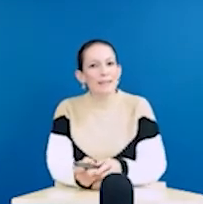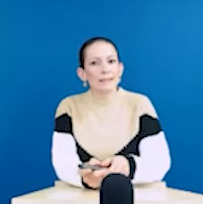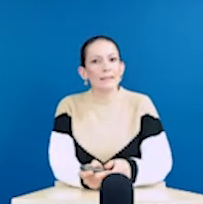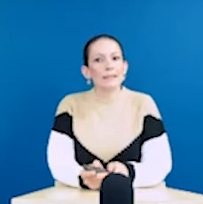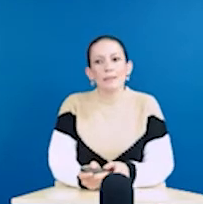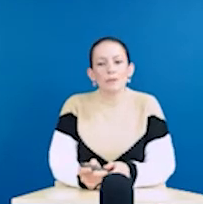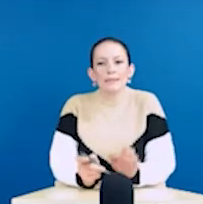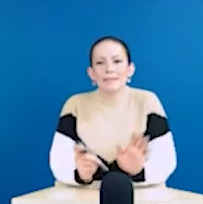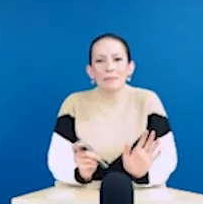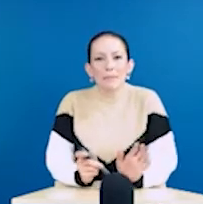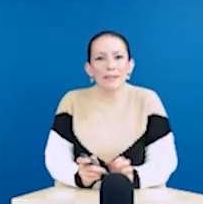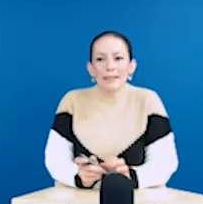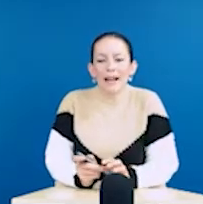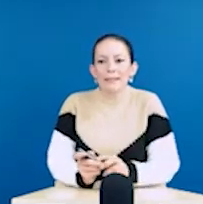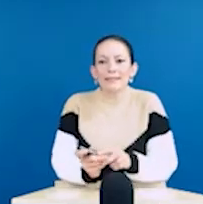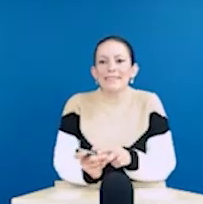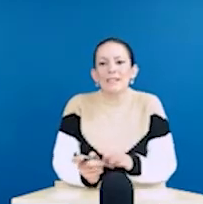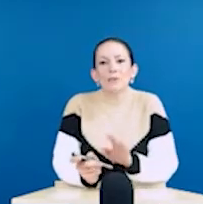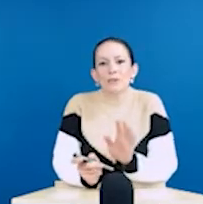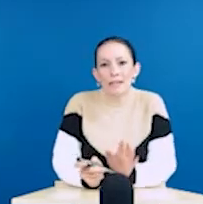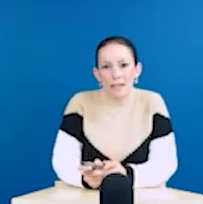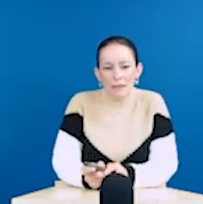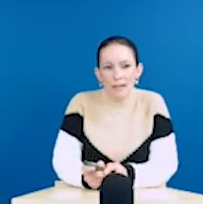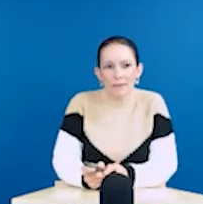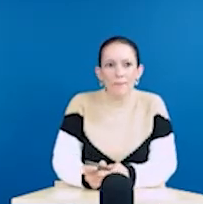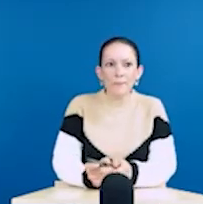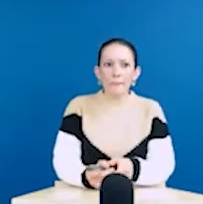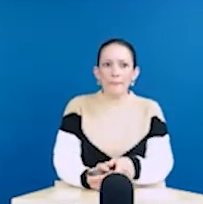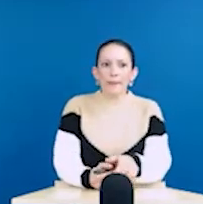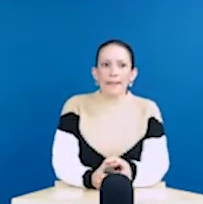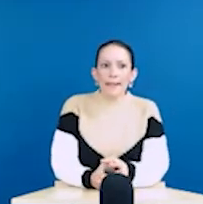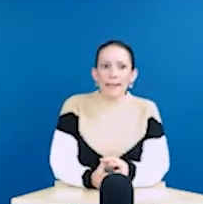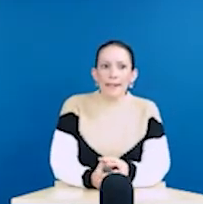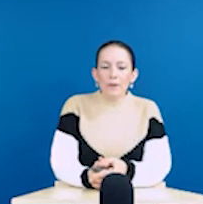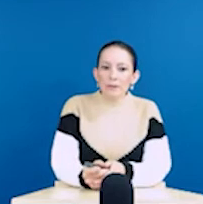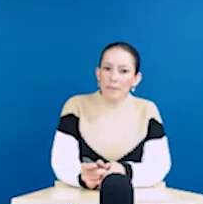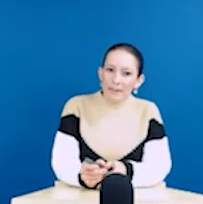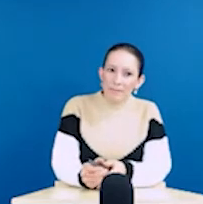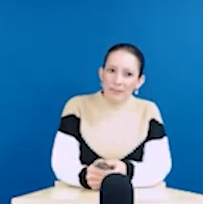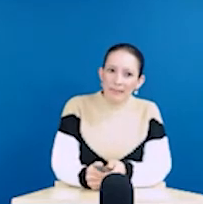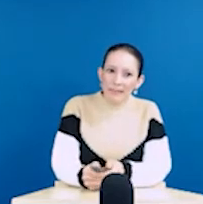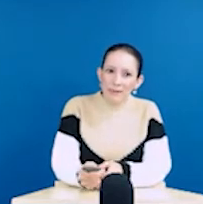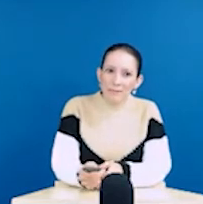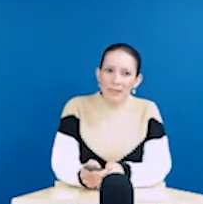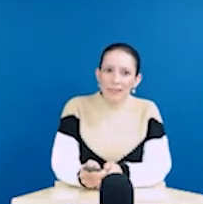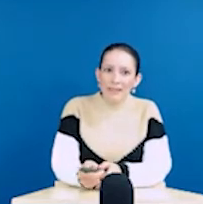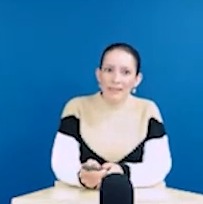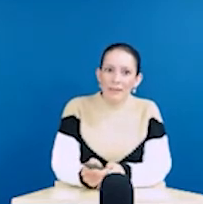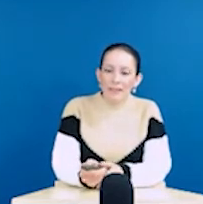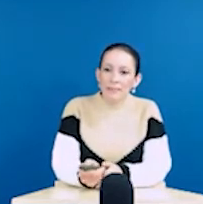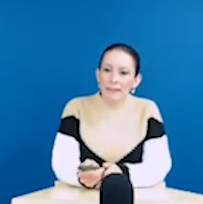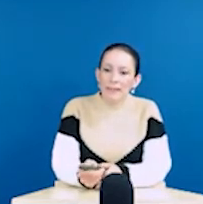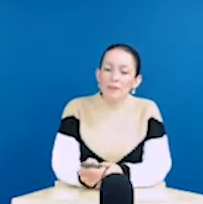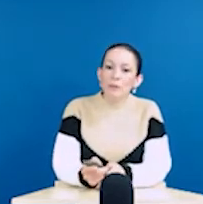pacientes qué necesitan, entonces simplemente a veces ni nos tienen que hablar. Otra parte importante es el acompañante